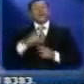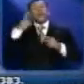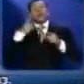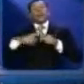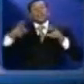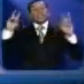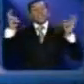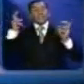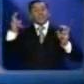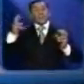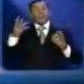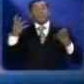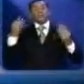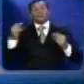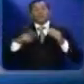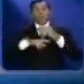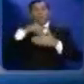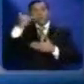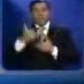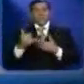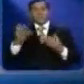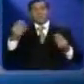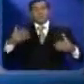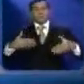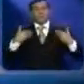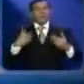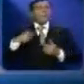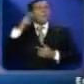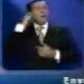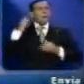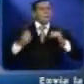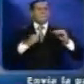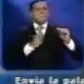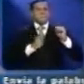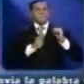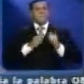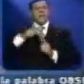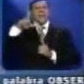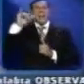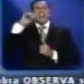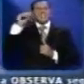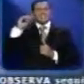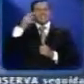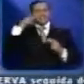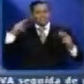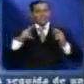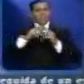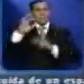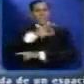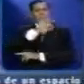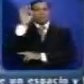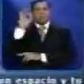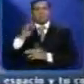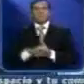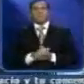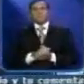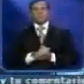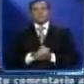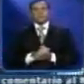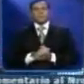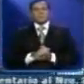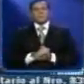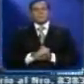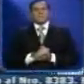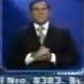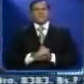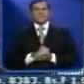tema porque, llena de proyectos y con mucho entusiasmo, la merenguera Liz se reencontró con su público en Barquisimeto. El